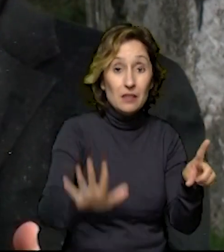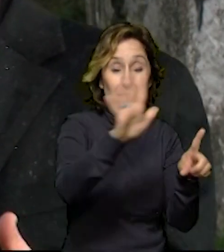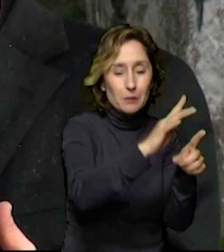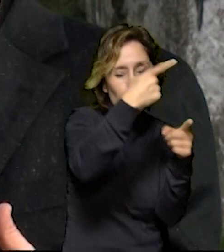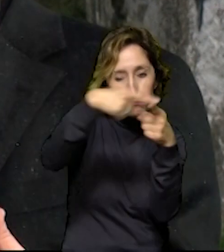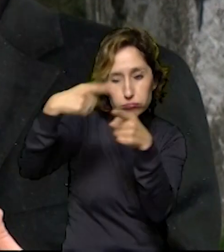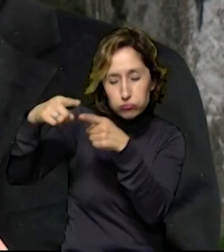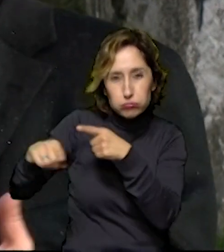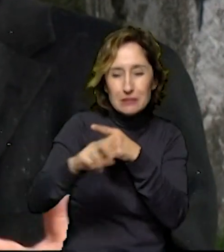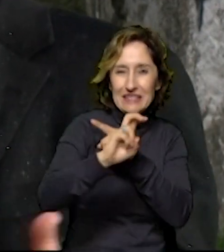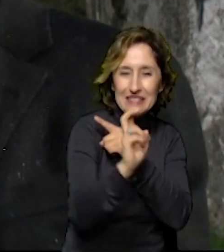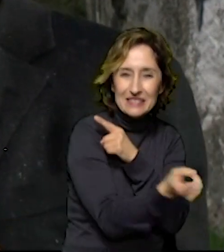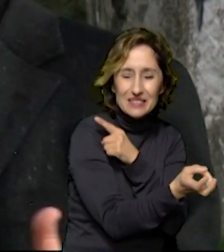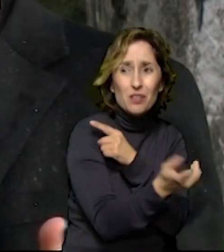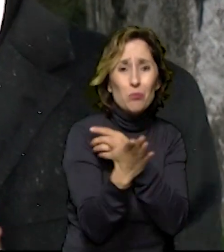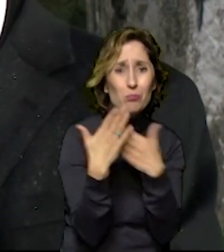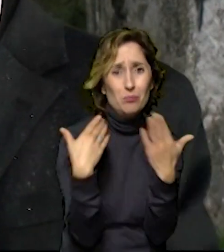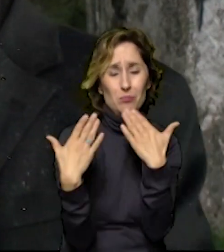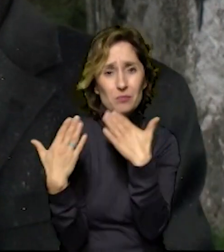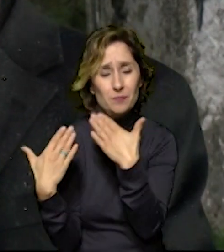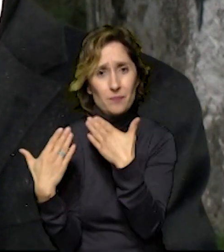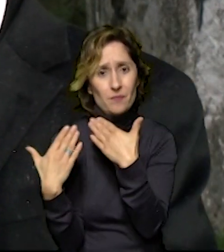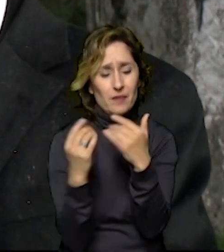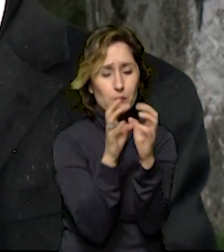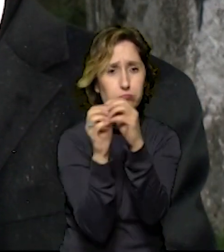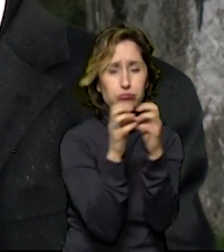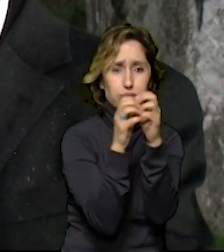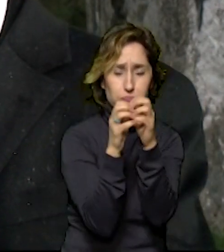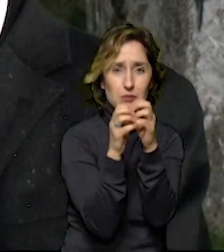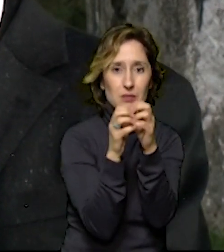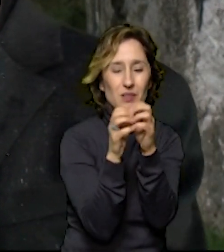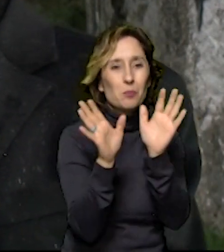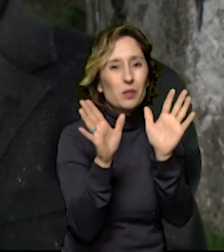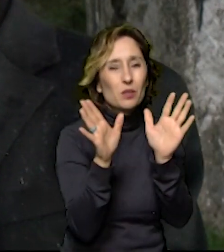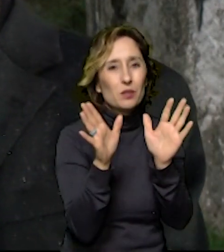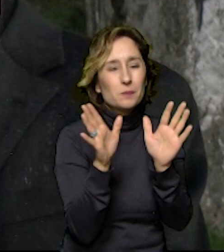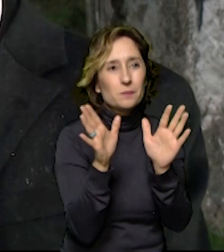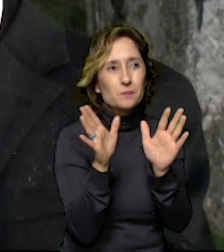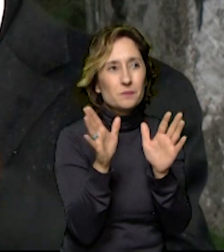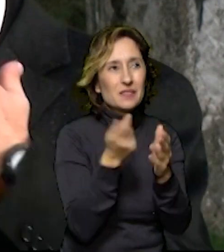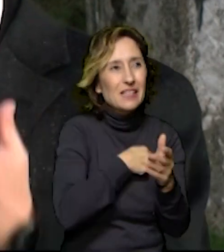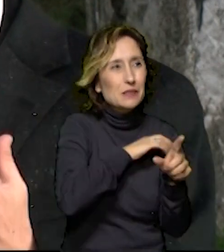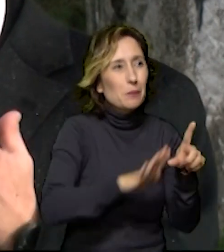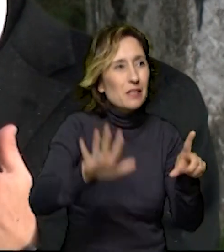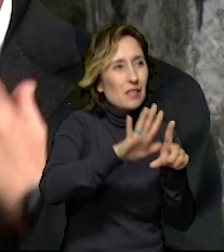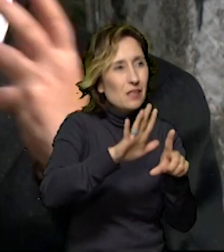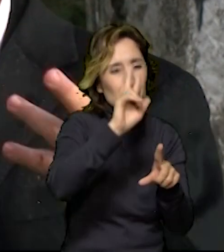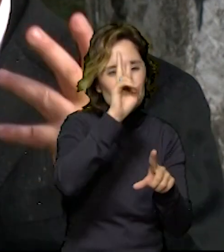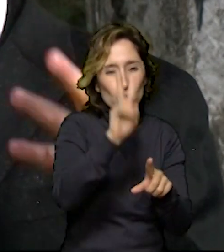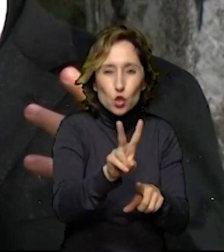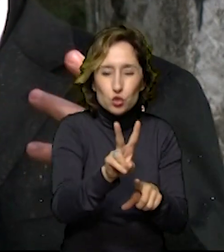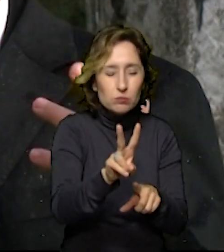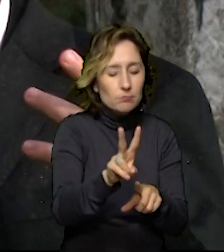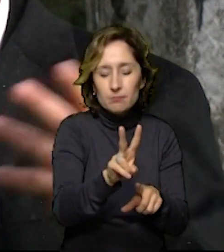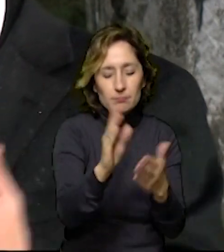diversa y dialoga entre ellas. Pero yo no quiero pensar en dos Españas. Ese concepto de